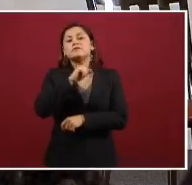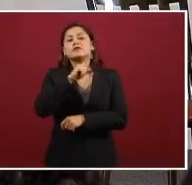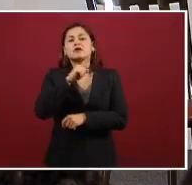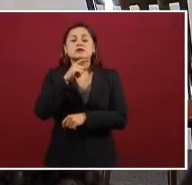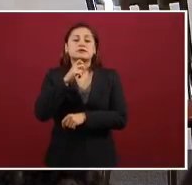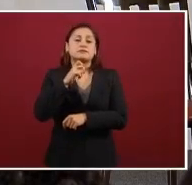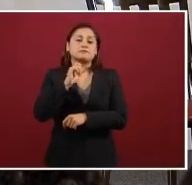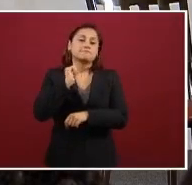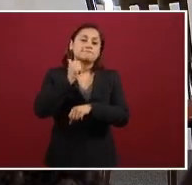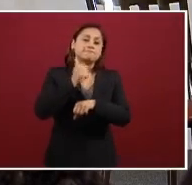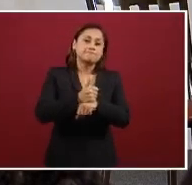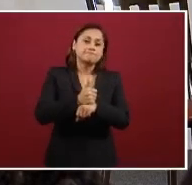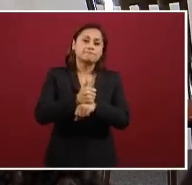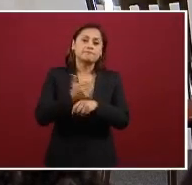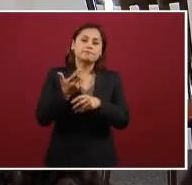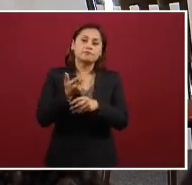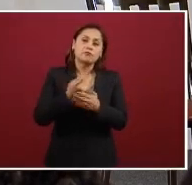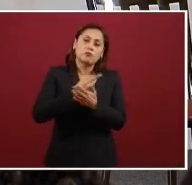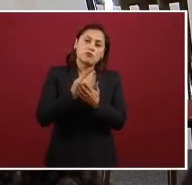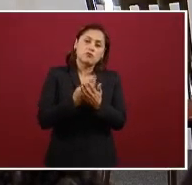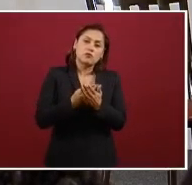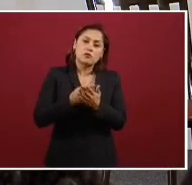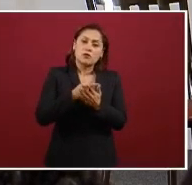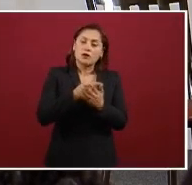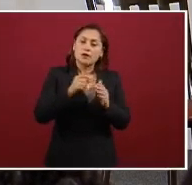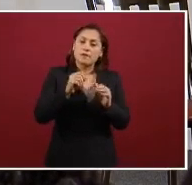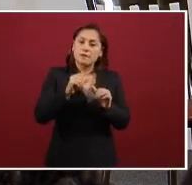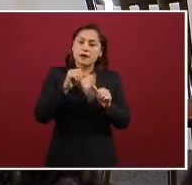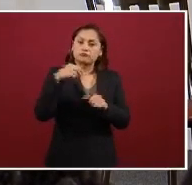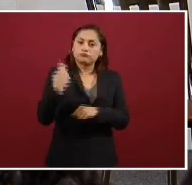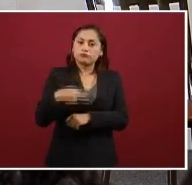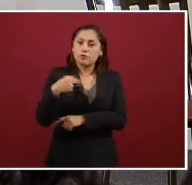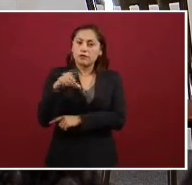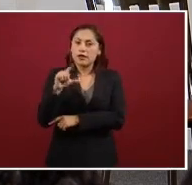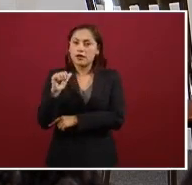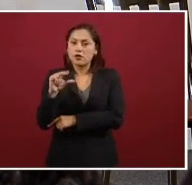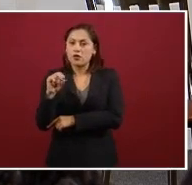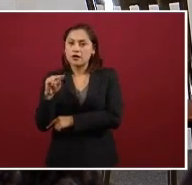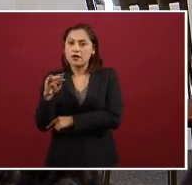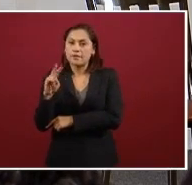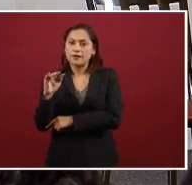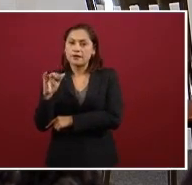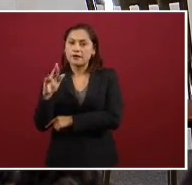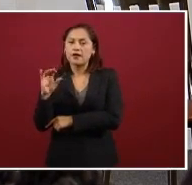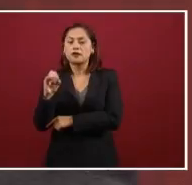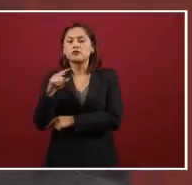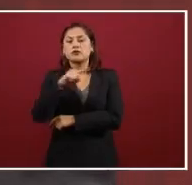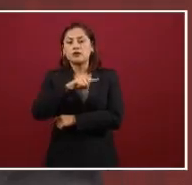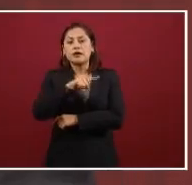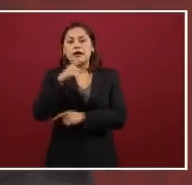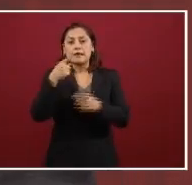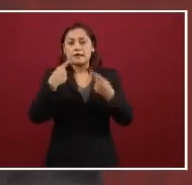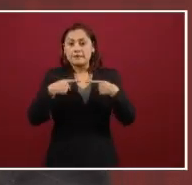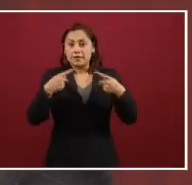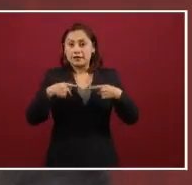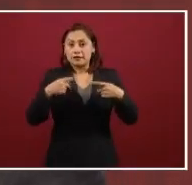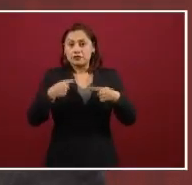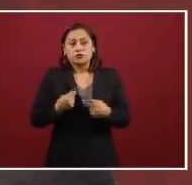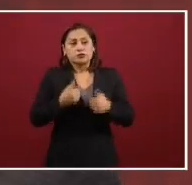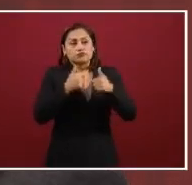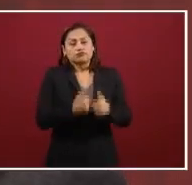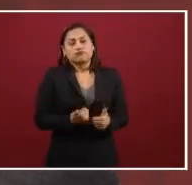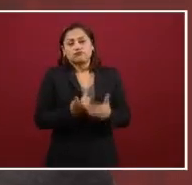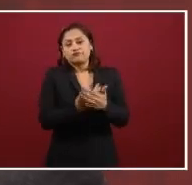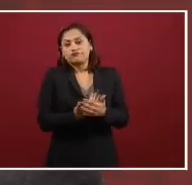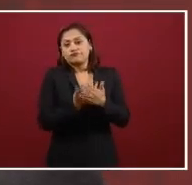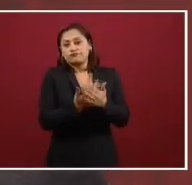denominará Leona Vicario, para servicio de las personas que estén esperando en México. Debo decir que ya hay